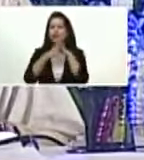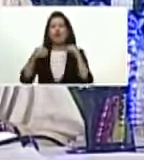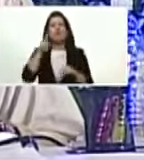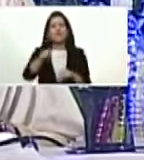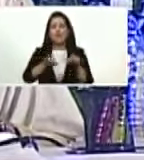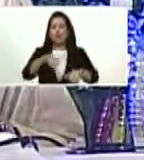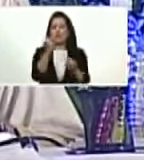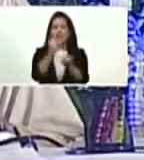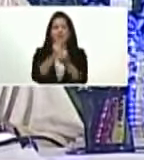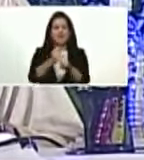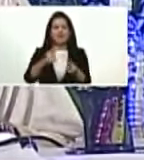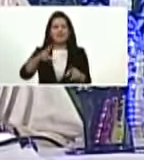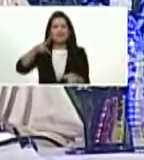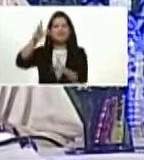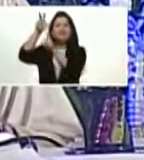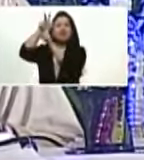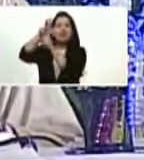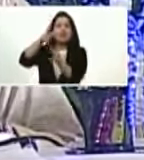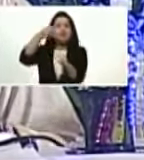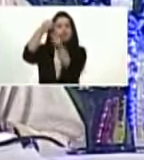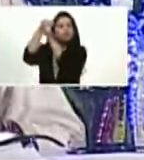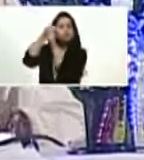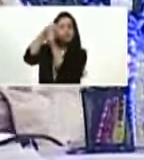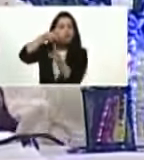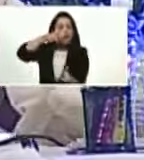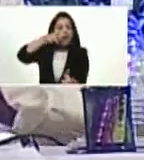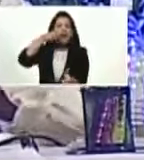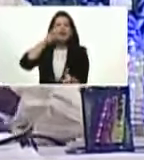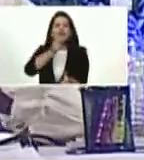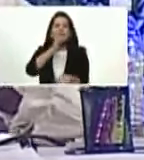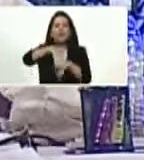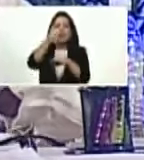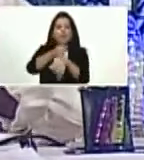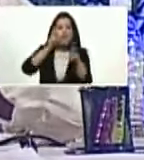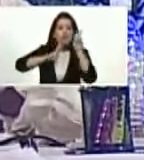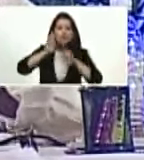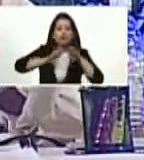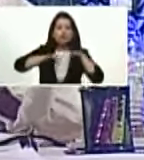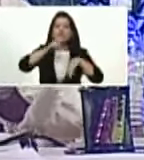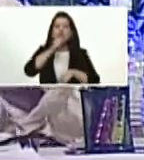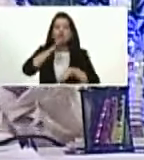digitalmente, satelitalmente, pero más que eso, moralmente,